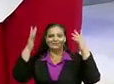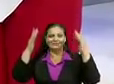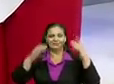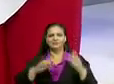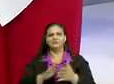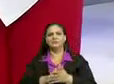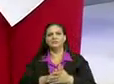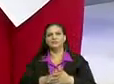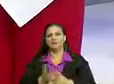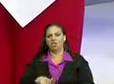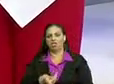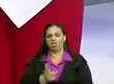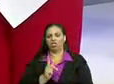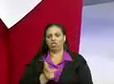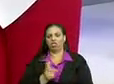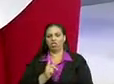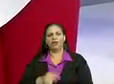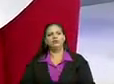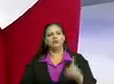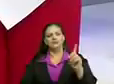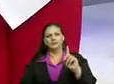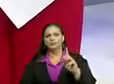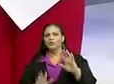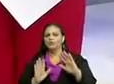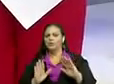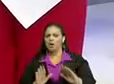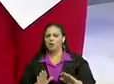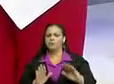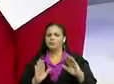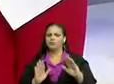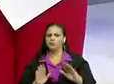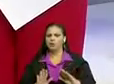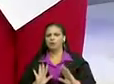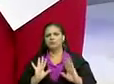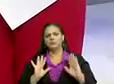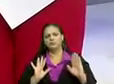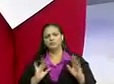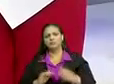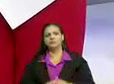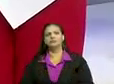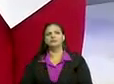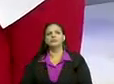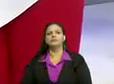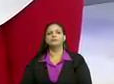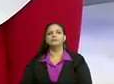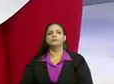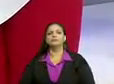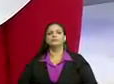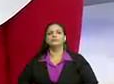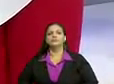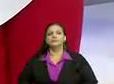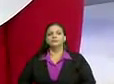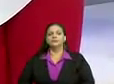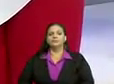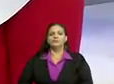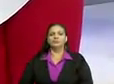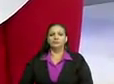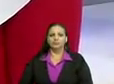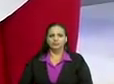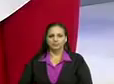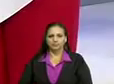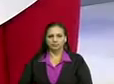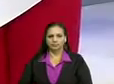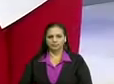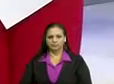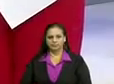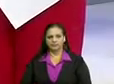tranquilidad, no se excedan mucho. Así es. No se excedan, gracias Luisita, porque este 4-0 no es la gran cosa que se diga, porque